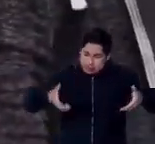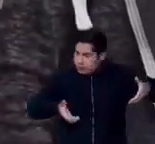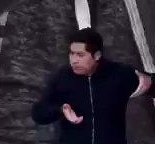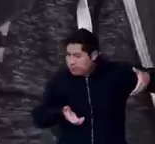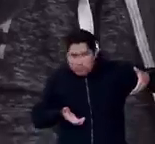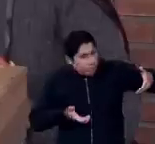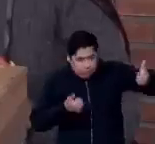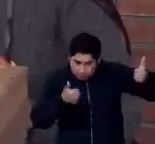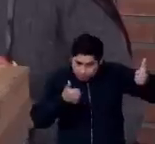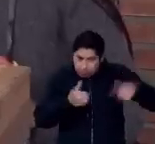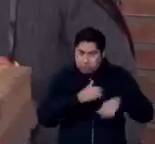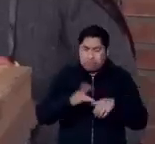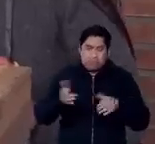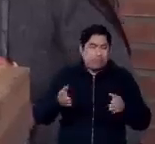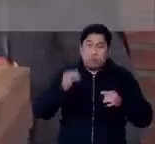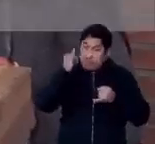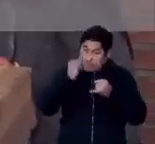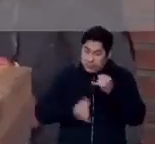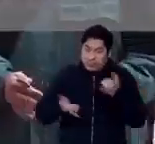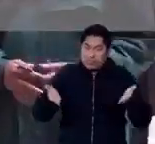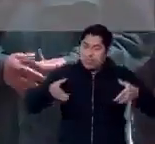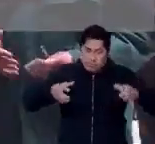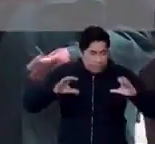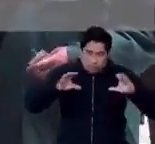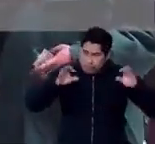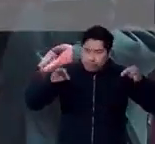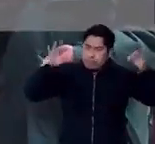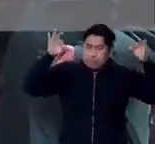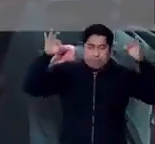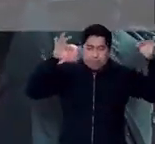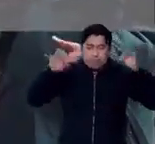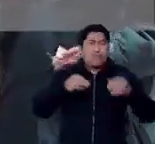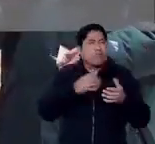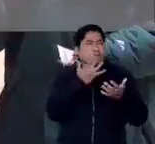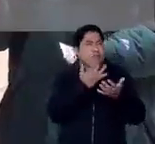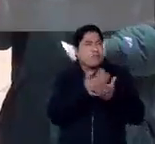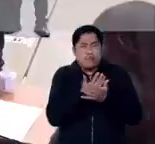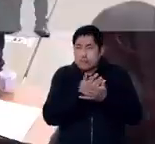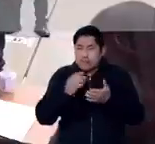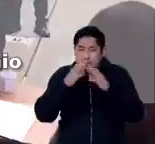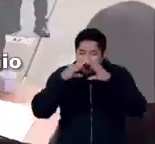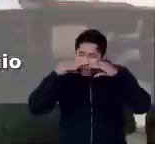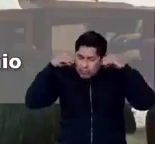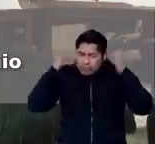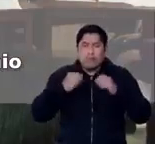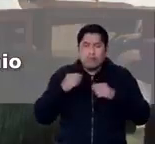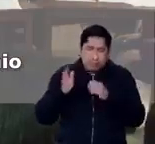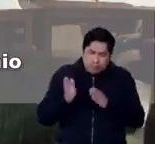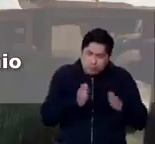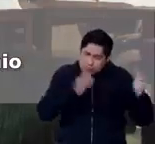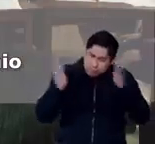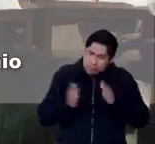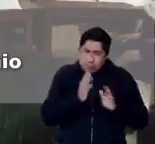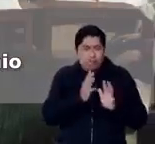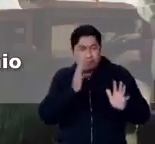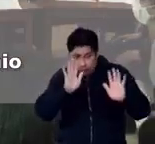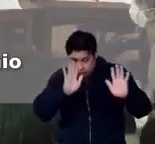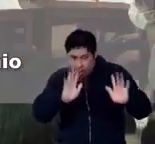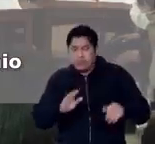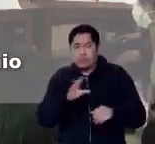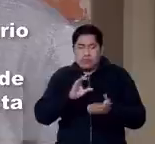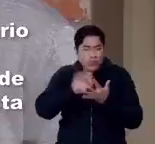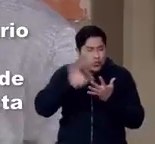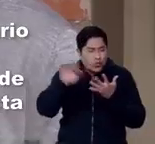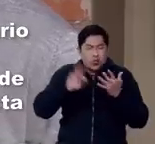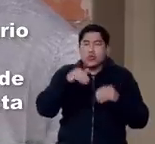electoral, dar inicio y cierre la votación, verificar el cumplimiento de la votación con medidas de bioseguridad, organizar el escrutinio y el conteo de los